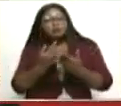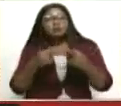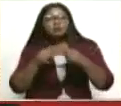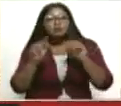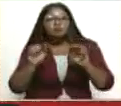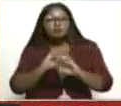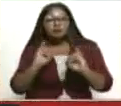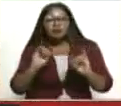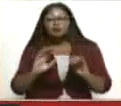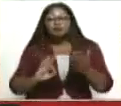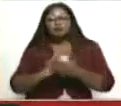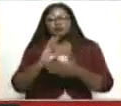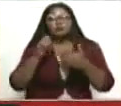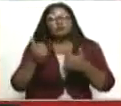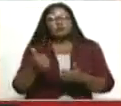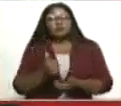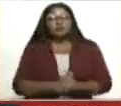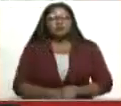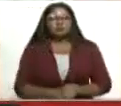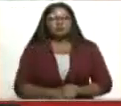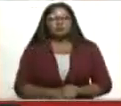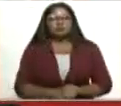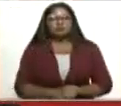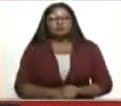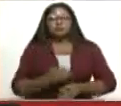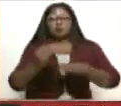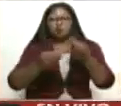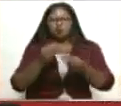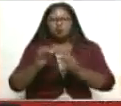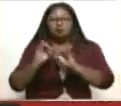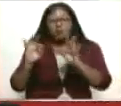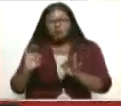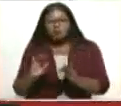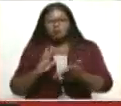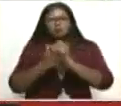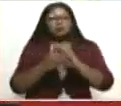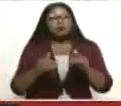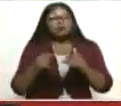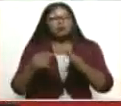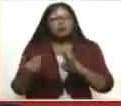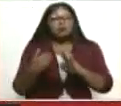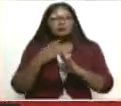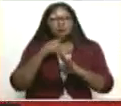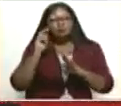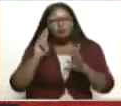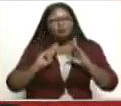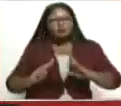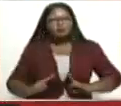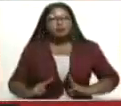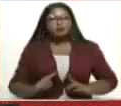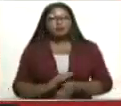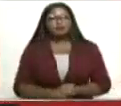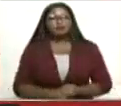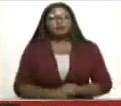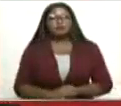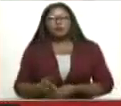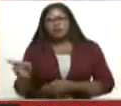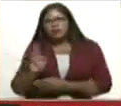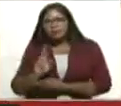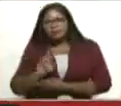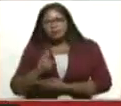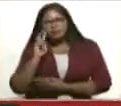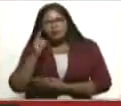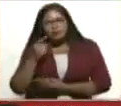esté funcionando y cómo el mismo cese, además de los efectos humanitarios inmediatos,